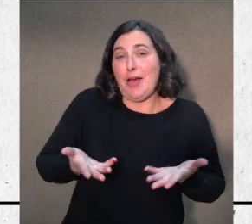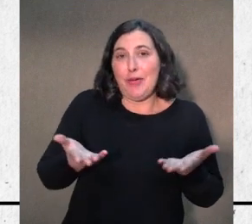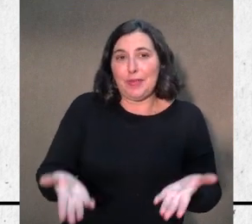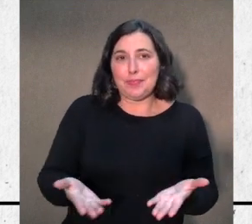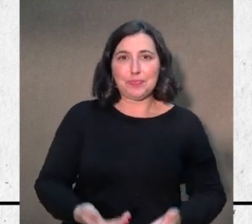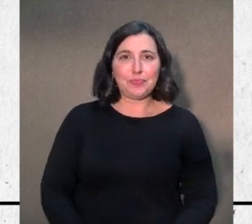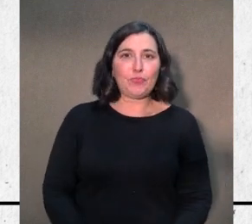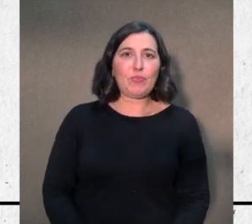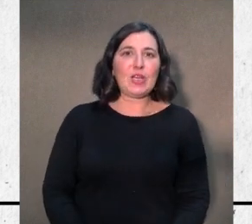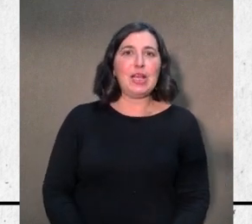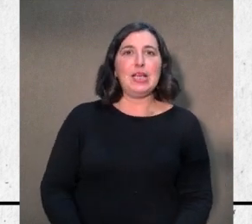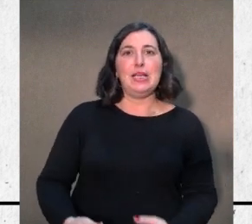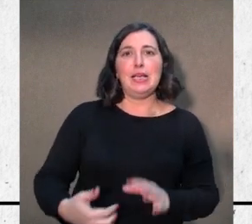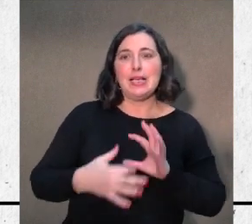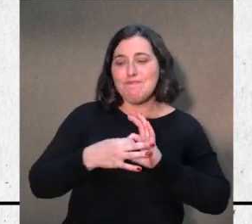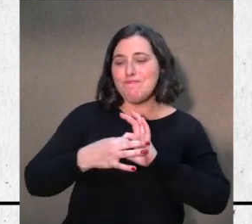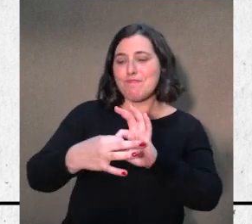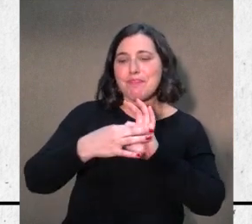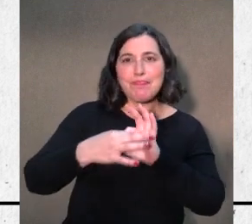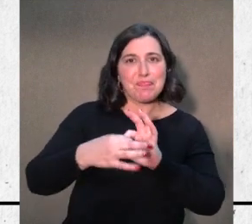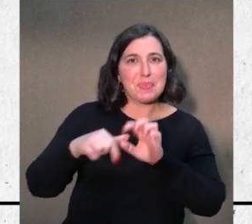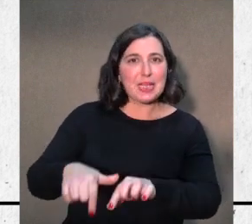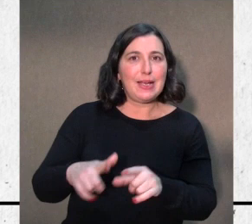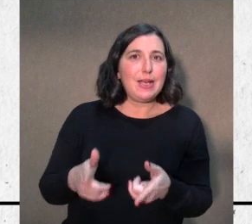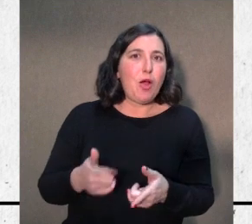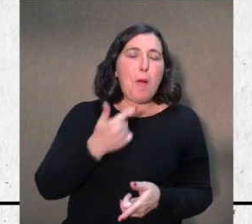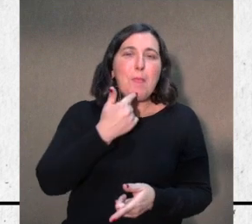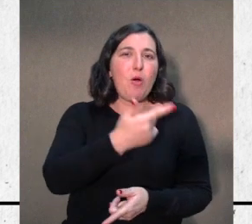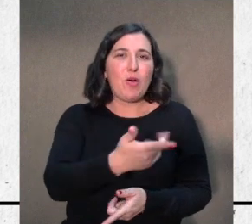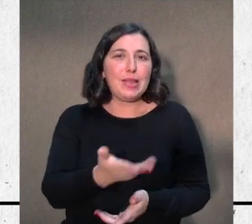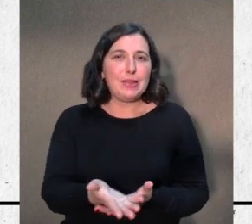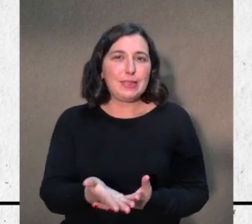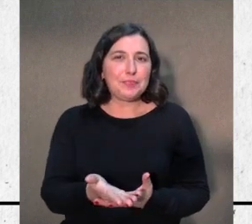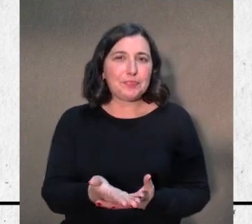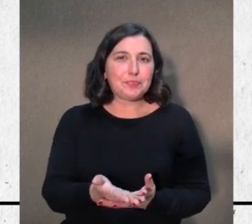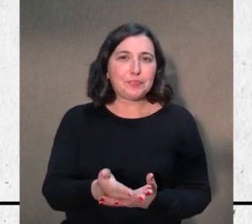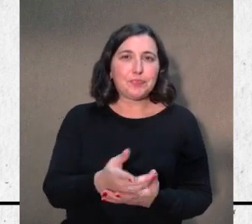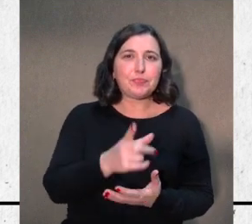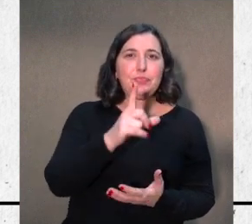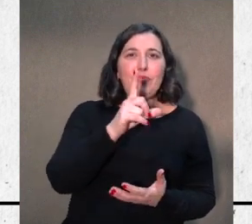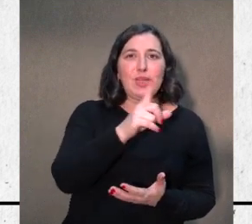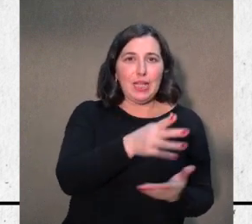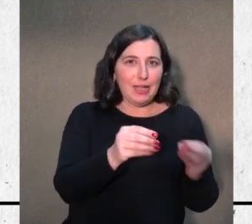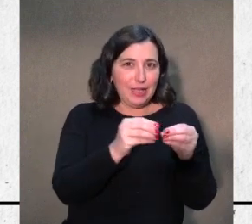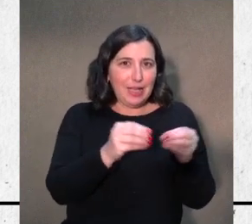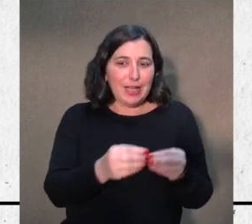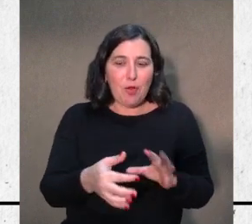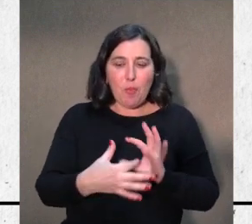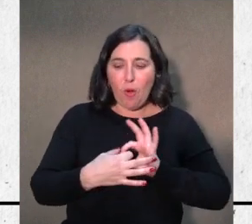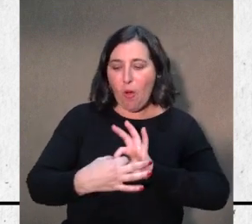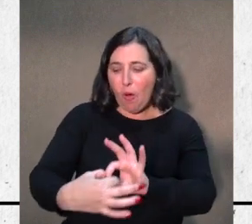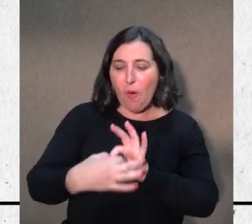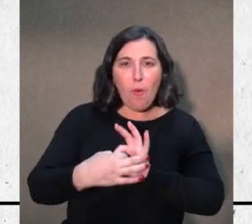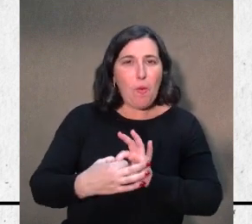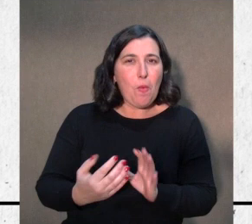decía Lizzie, ¿no? O sea, es algo de uno, al principio es como que es algo externo, pero después es como que